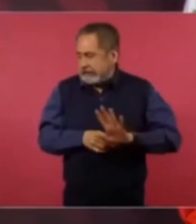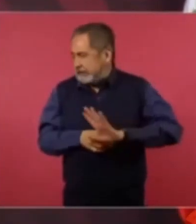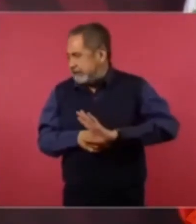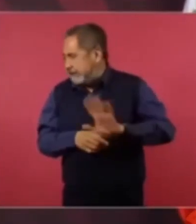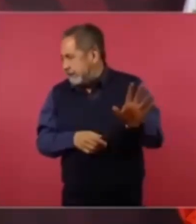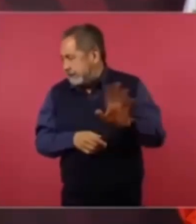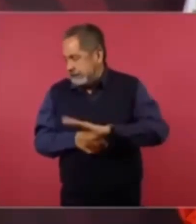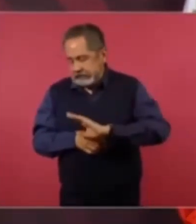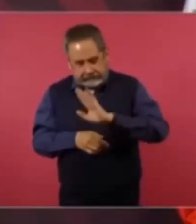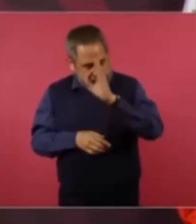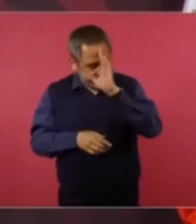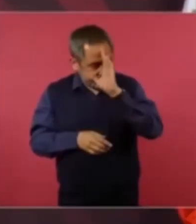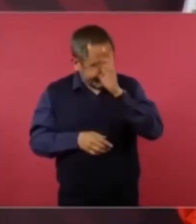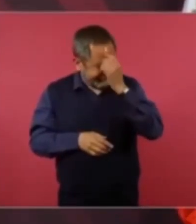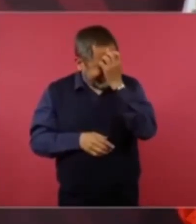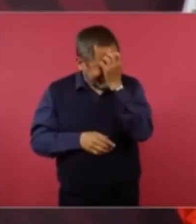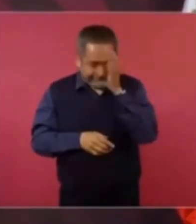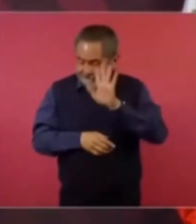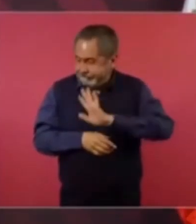dolor de cabeza.